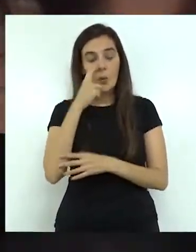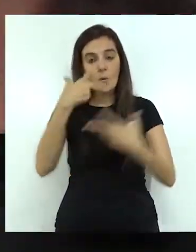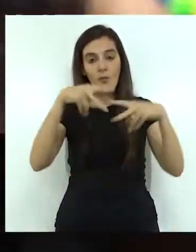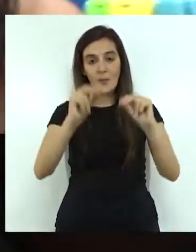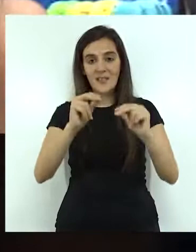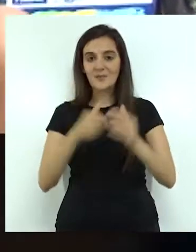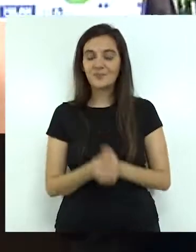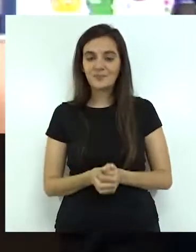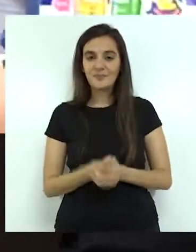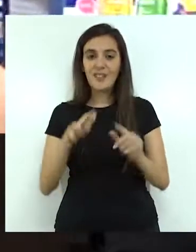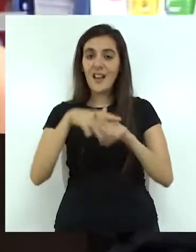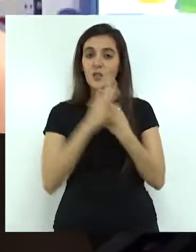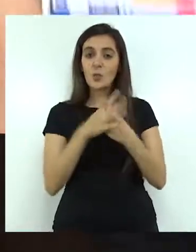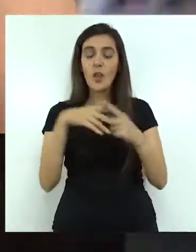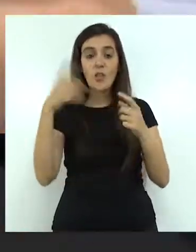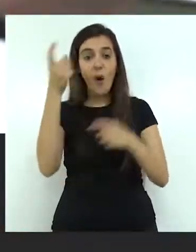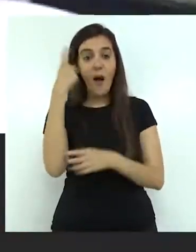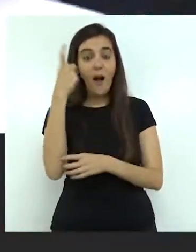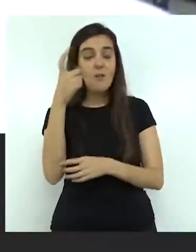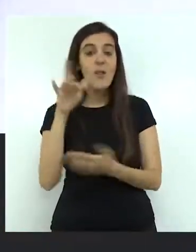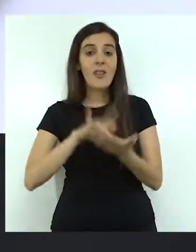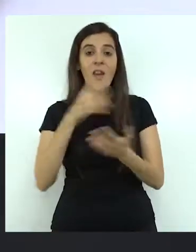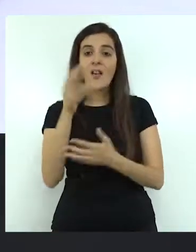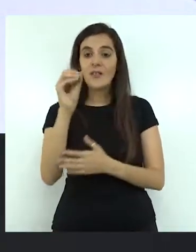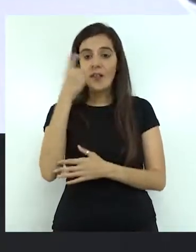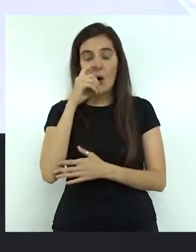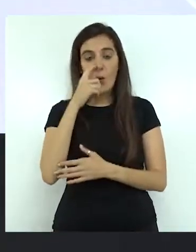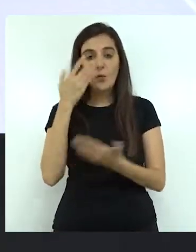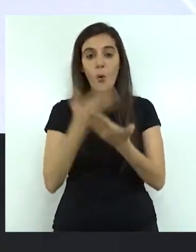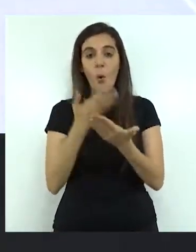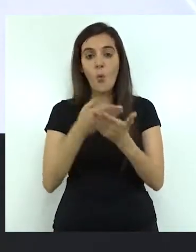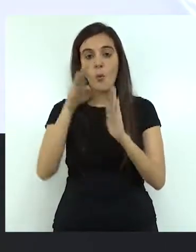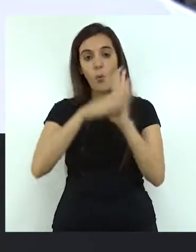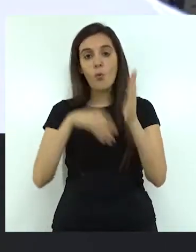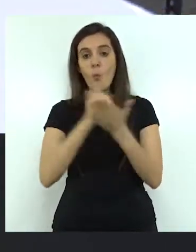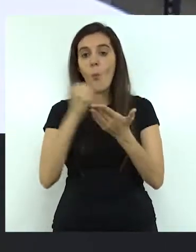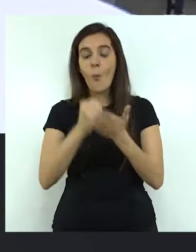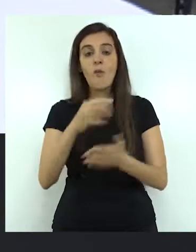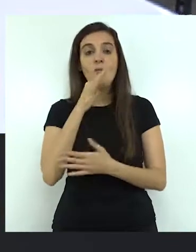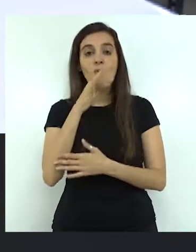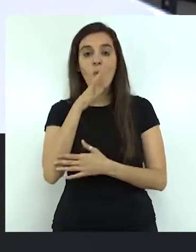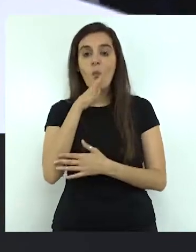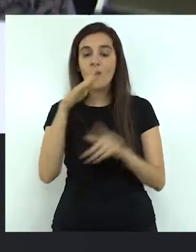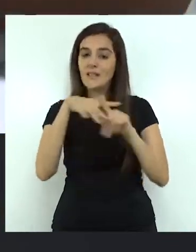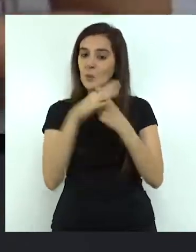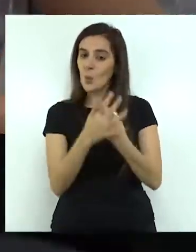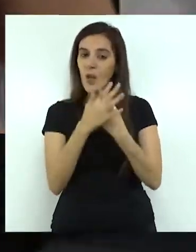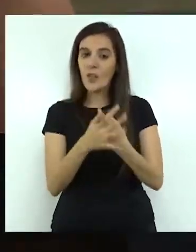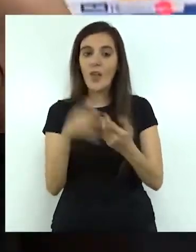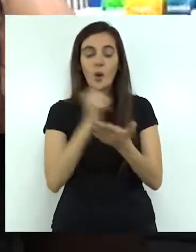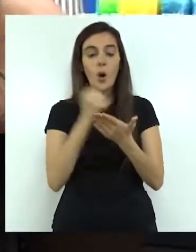alumnos que a fecha de 30 de junio no hayan cumplimentado su matrícula por tratarse de casos de nueva escolarización o traslado de centro